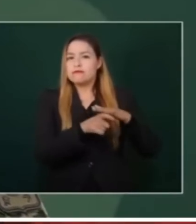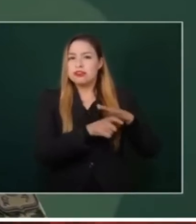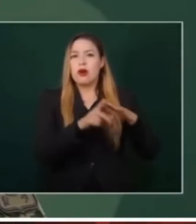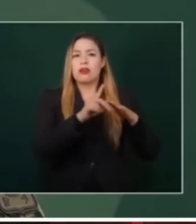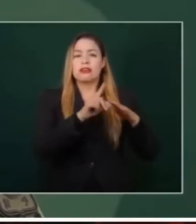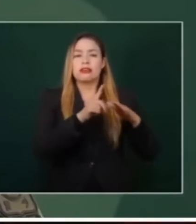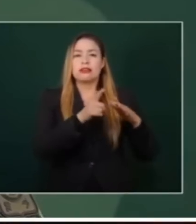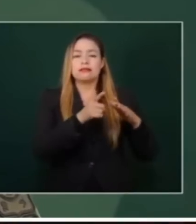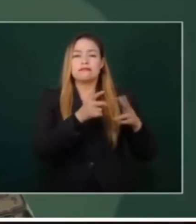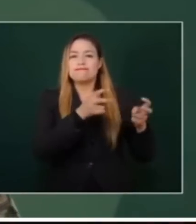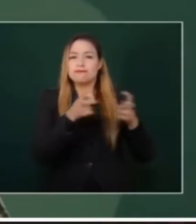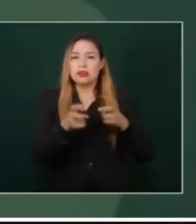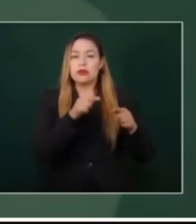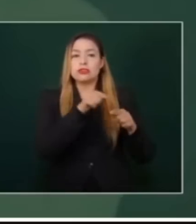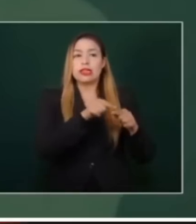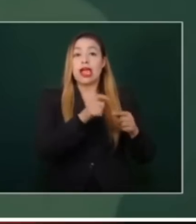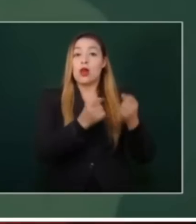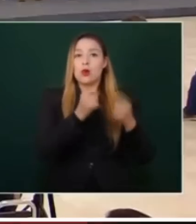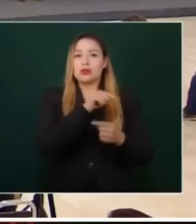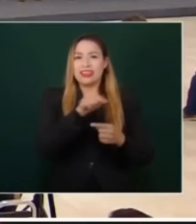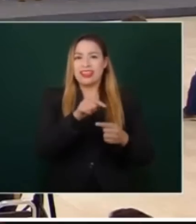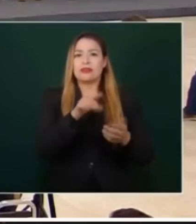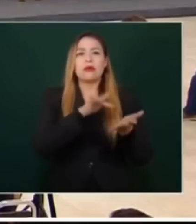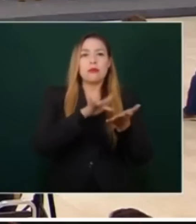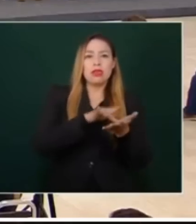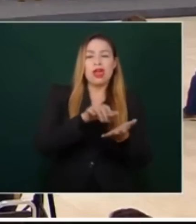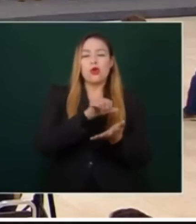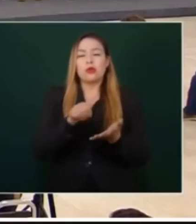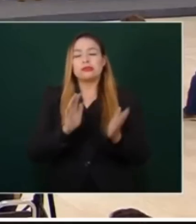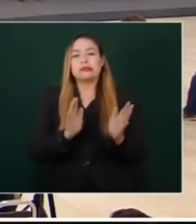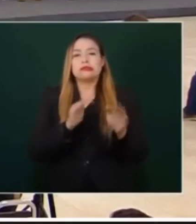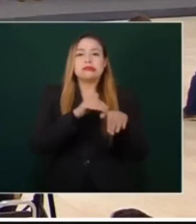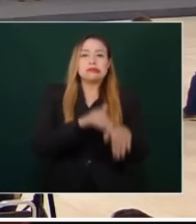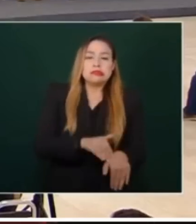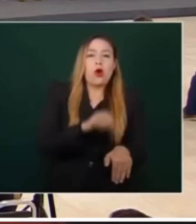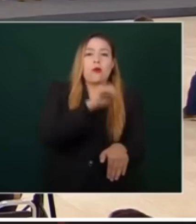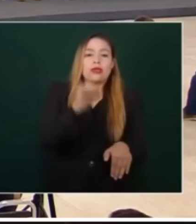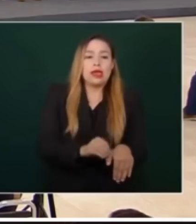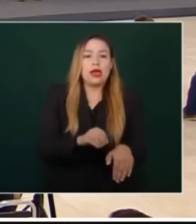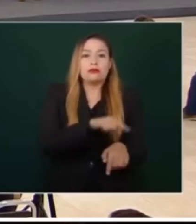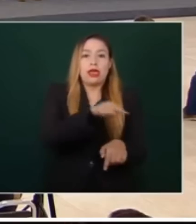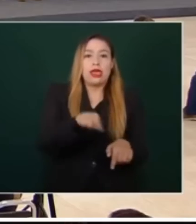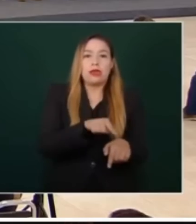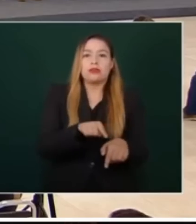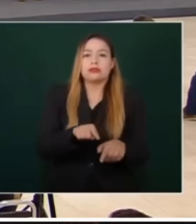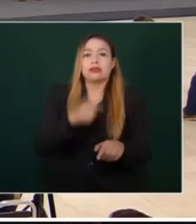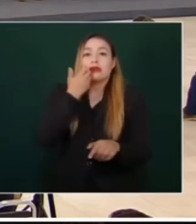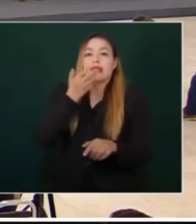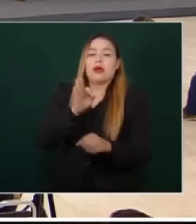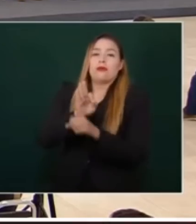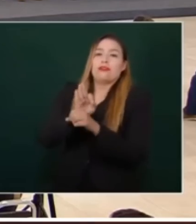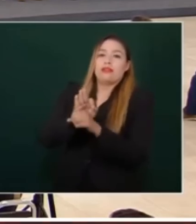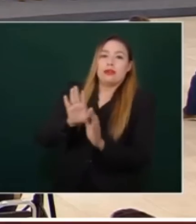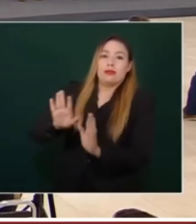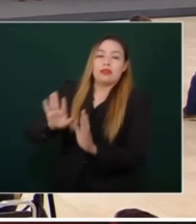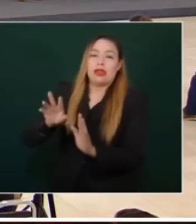pues apoyando y otros obligados, pues se identifica que estaban protegiendo, estaban evitando que pudiéramos estar en